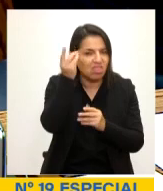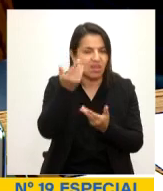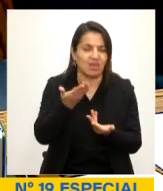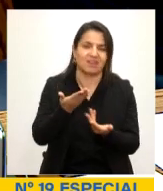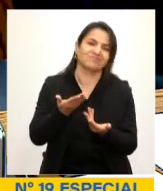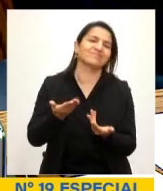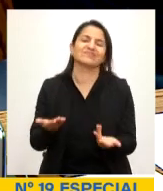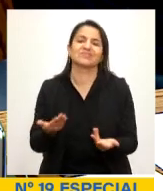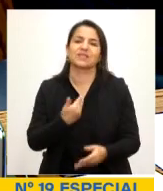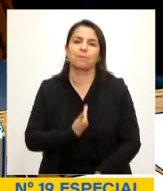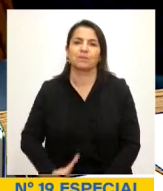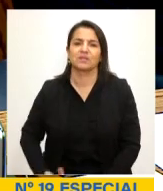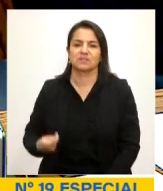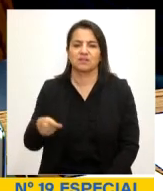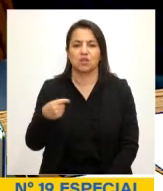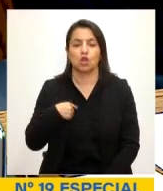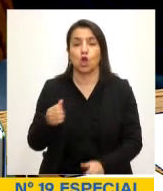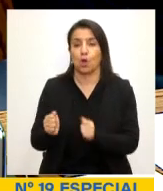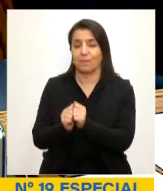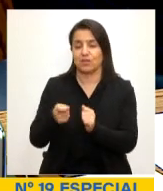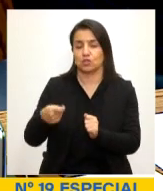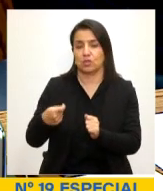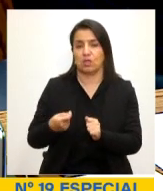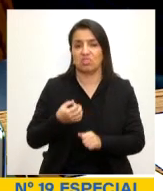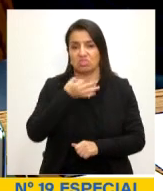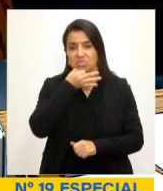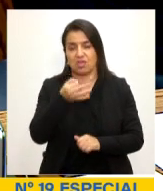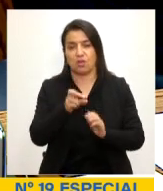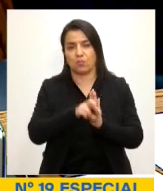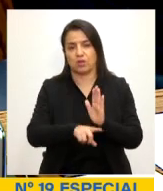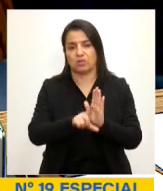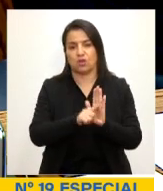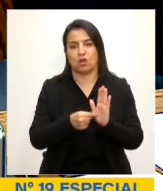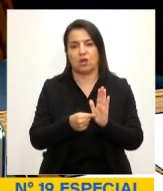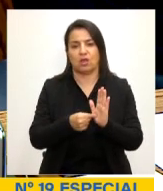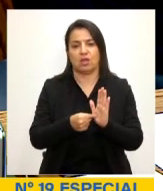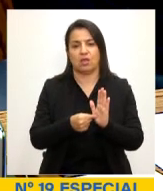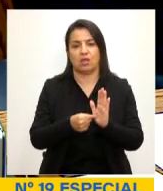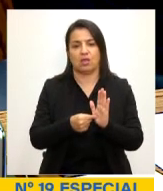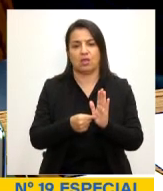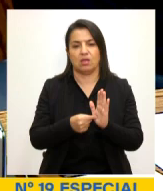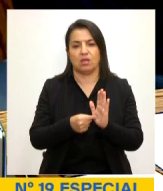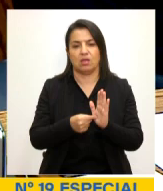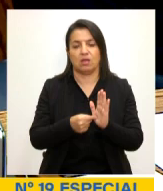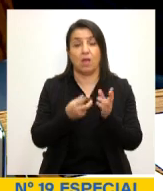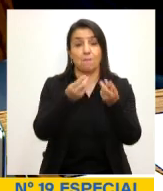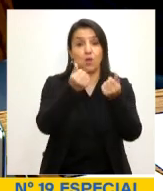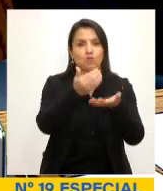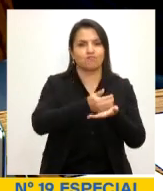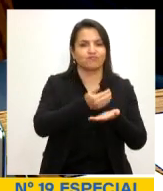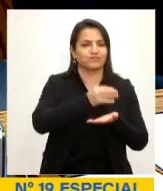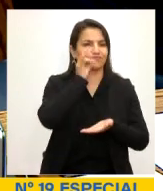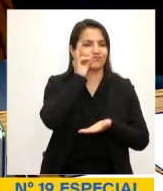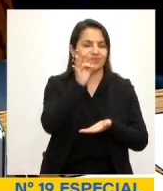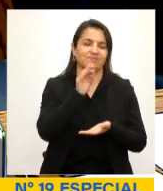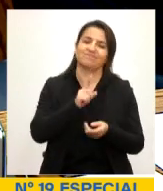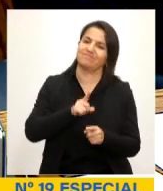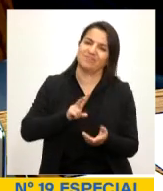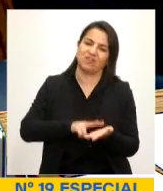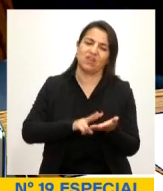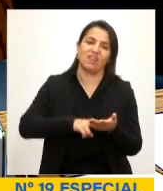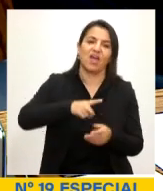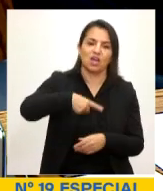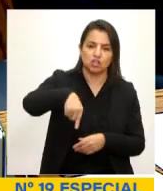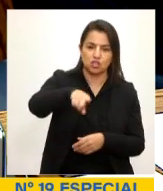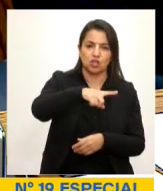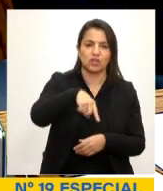presidente un colega señalaba que este proyecto era para los poseedores de las grandes fortunas la verdad todos ellos